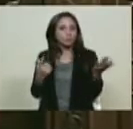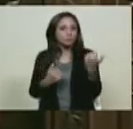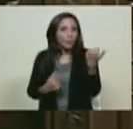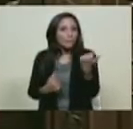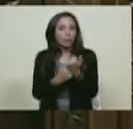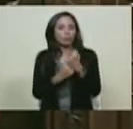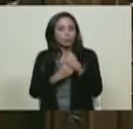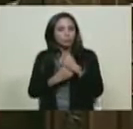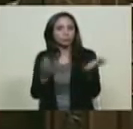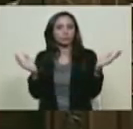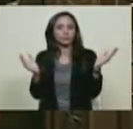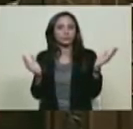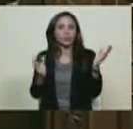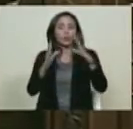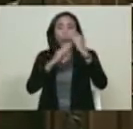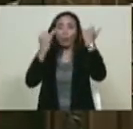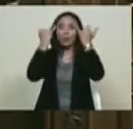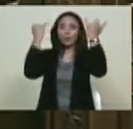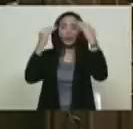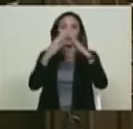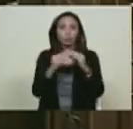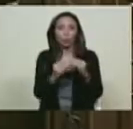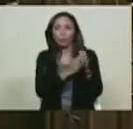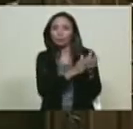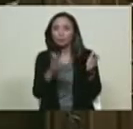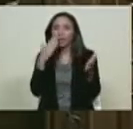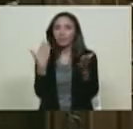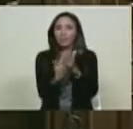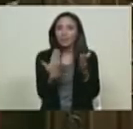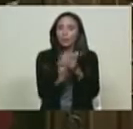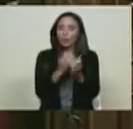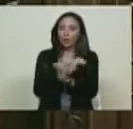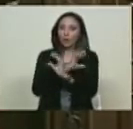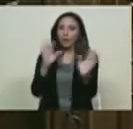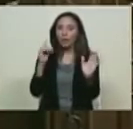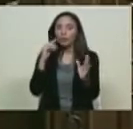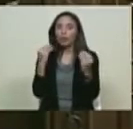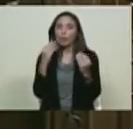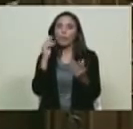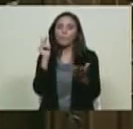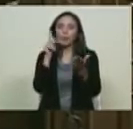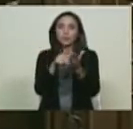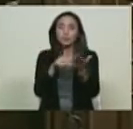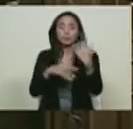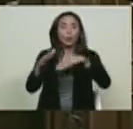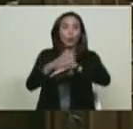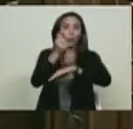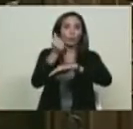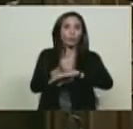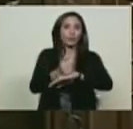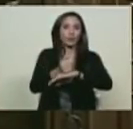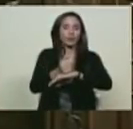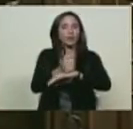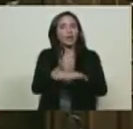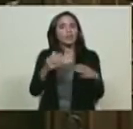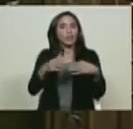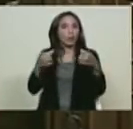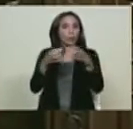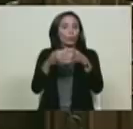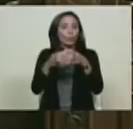los elementos de convicción que tenemos y testimonios de la participación y complicidad de